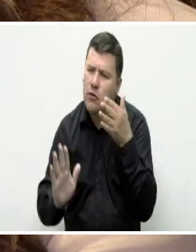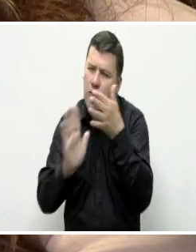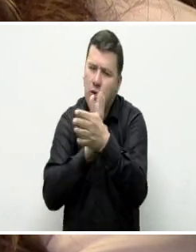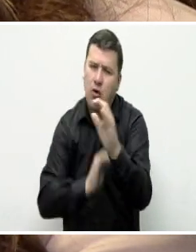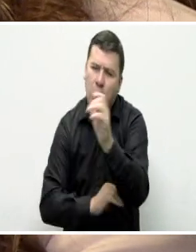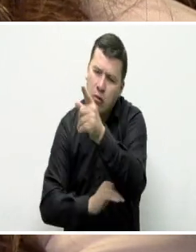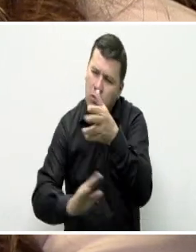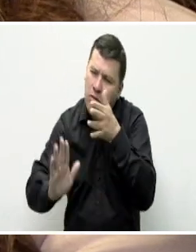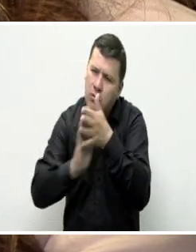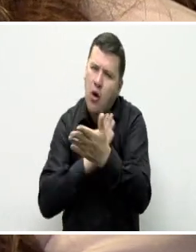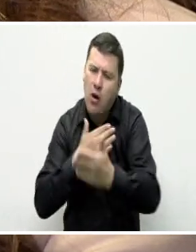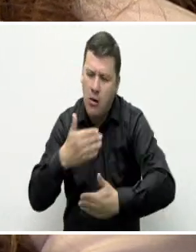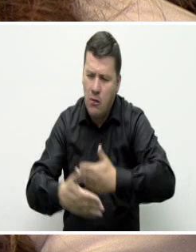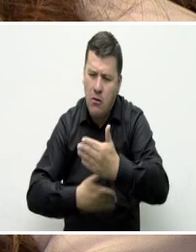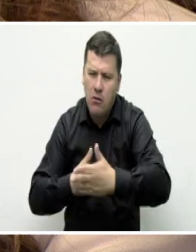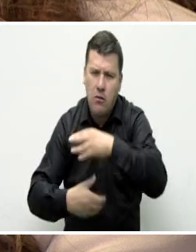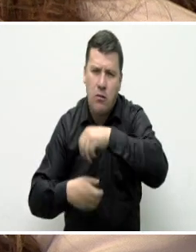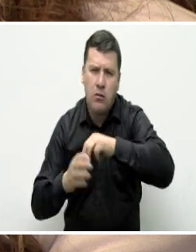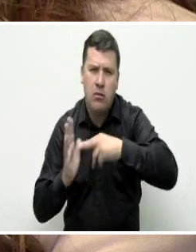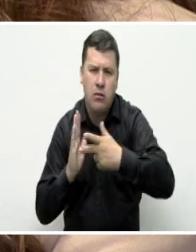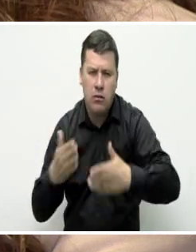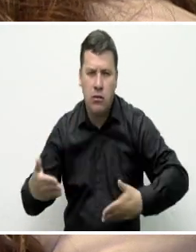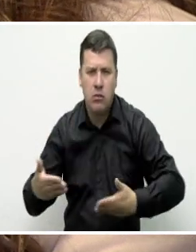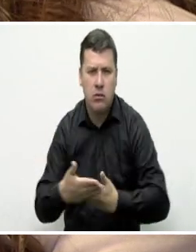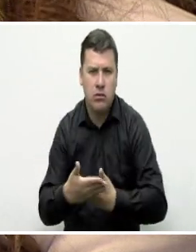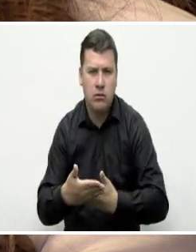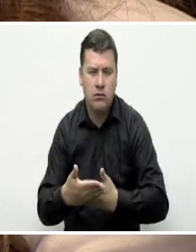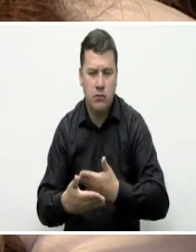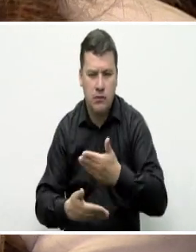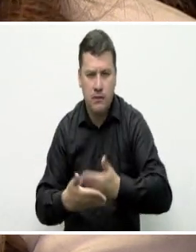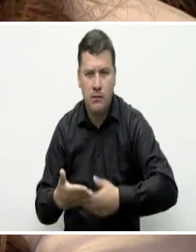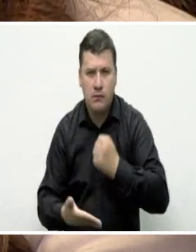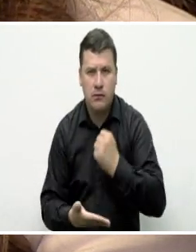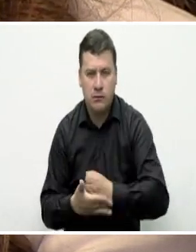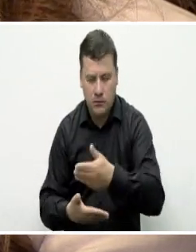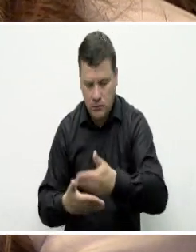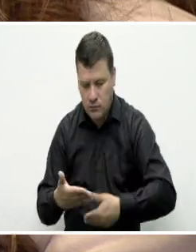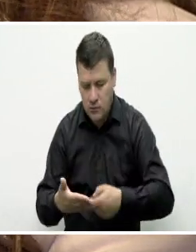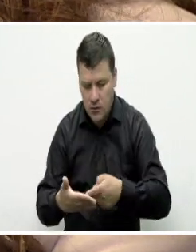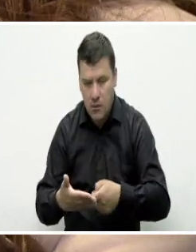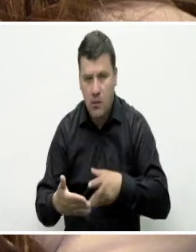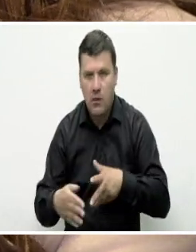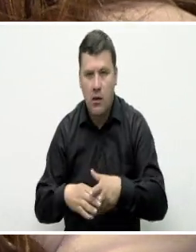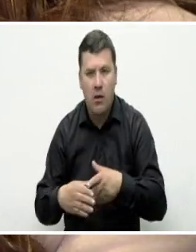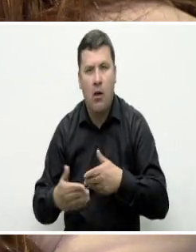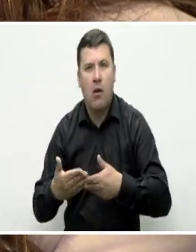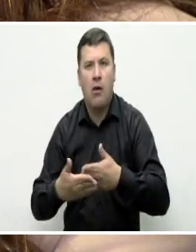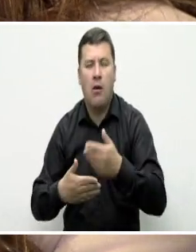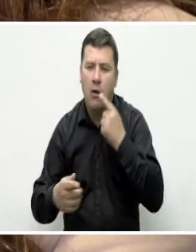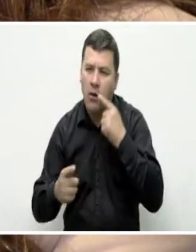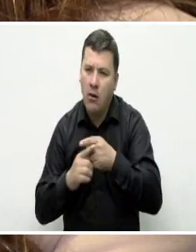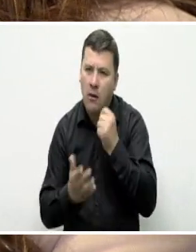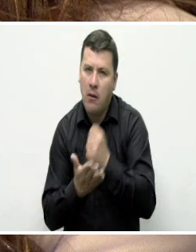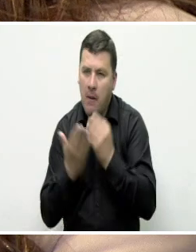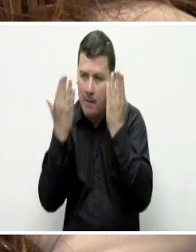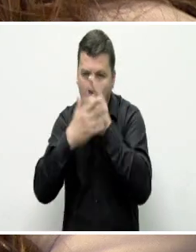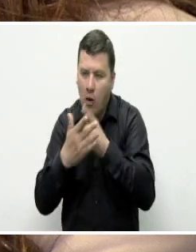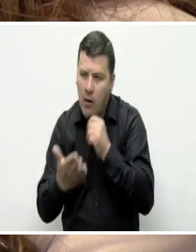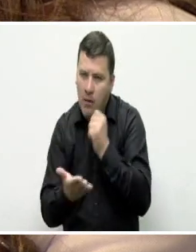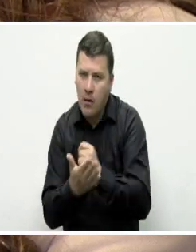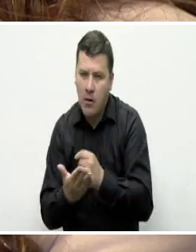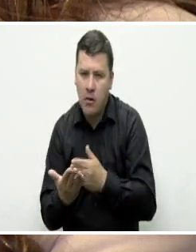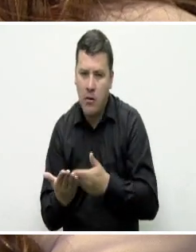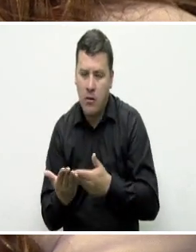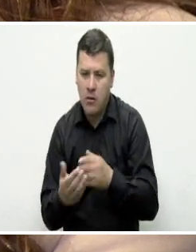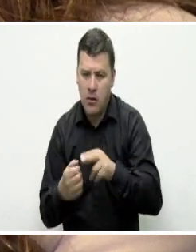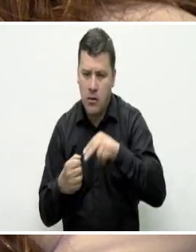los colombianos qué avances, qué mecanismos tenemos para evitar que el registro extemporáneo sea utilizado con fines ilícitos en el país por